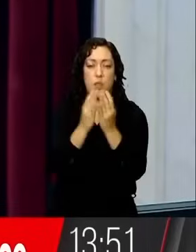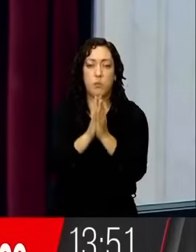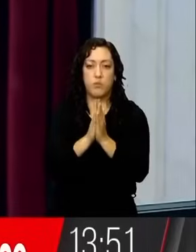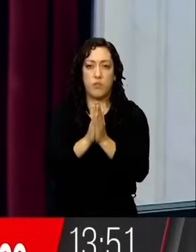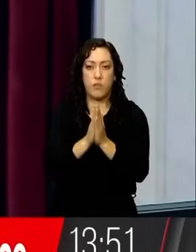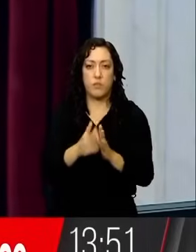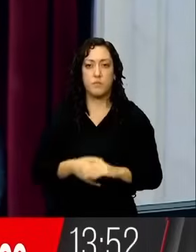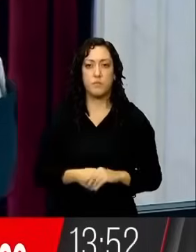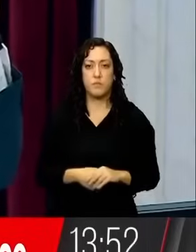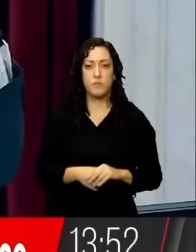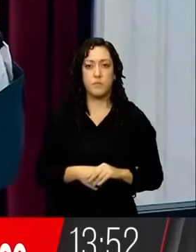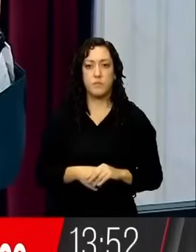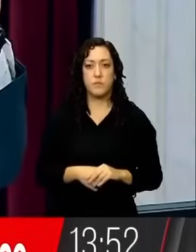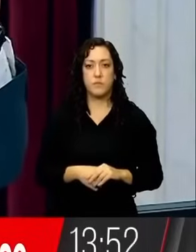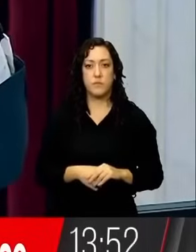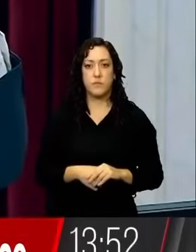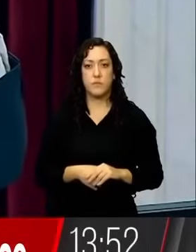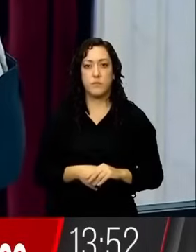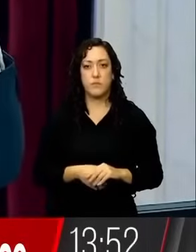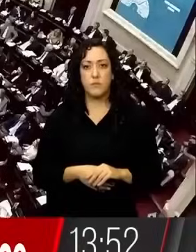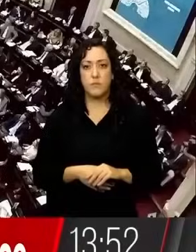favor. Sí.